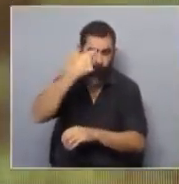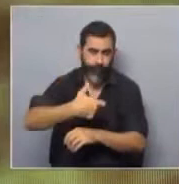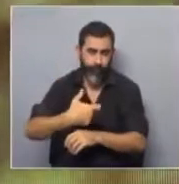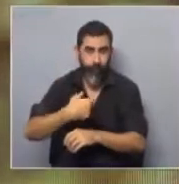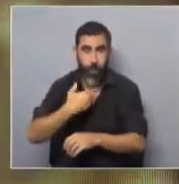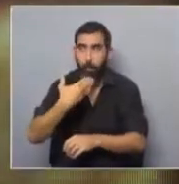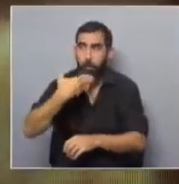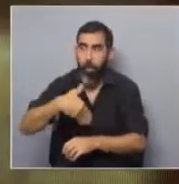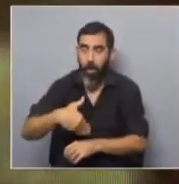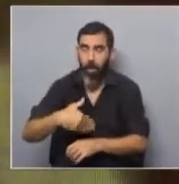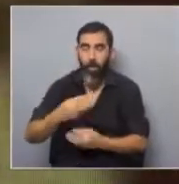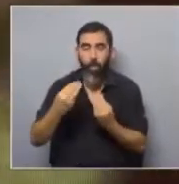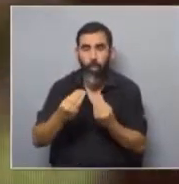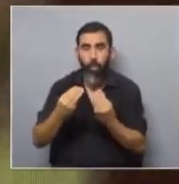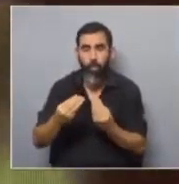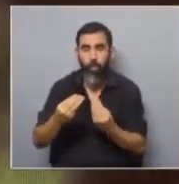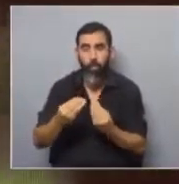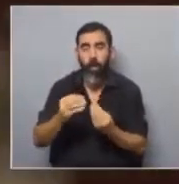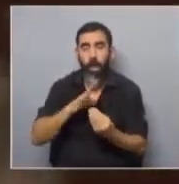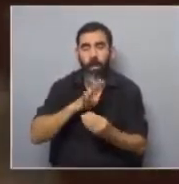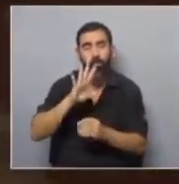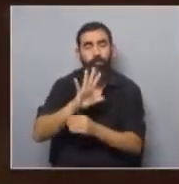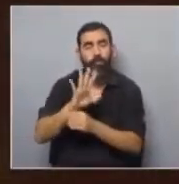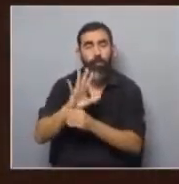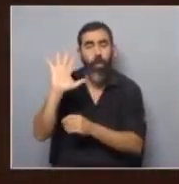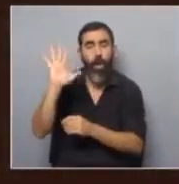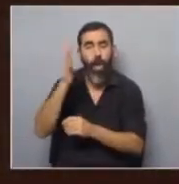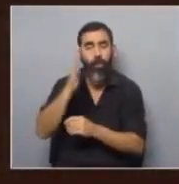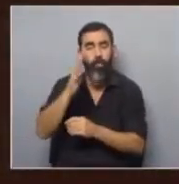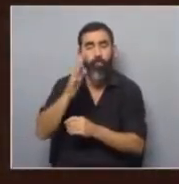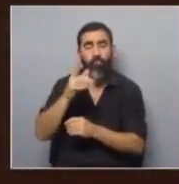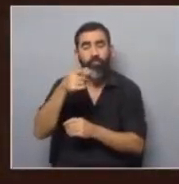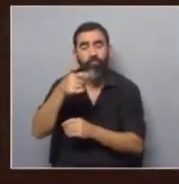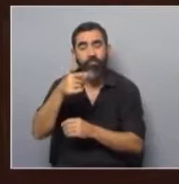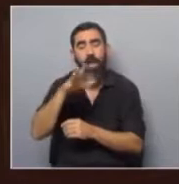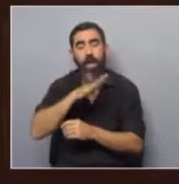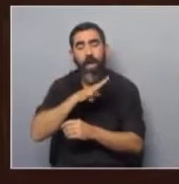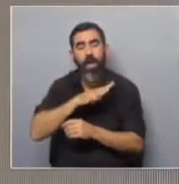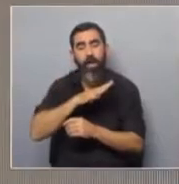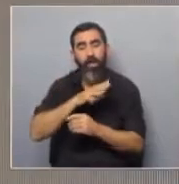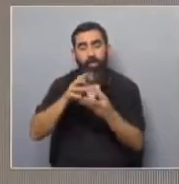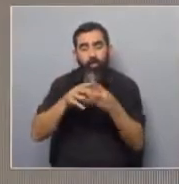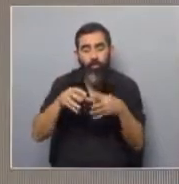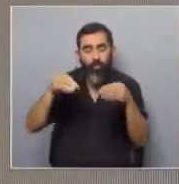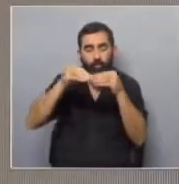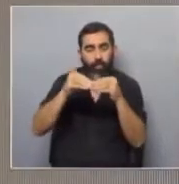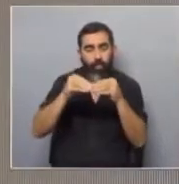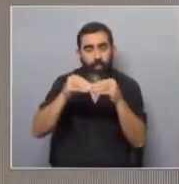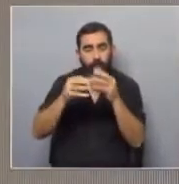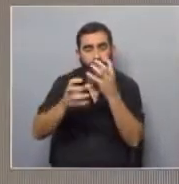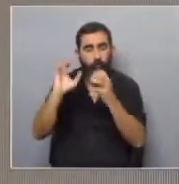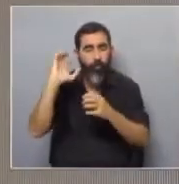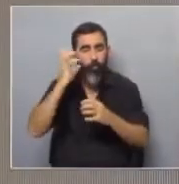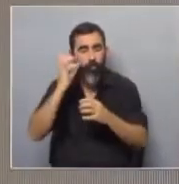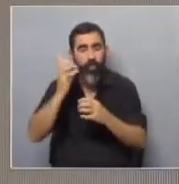la atención de que habían una higuera y unos higos que tenían como una fundita, pues era